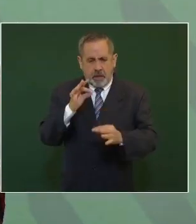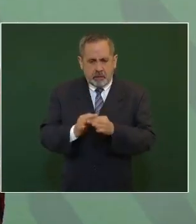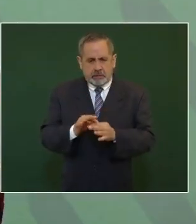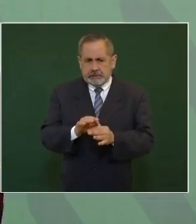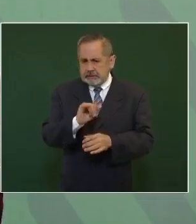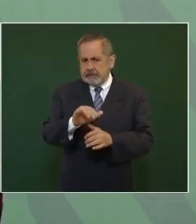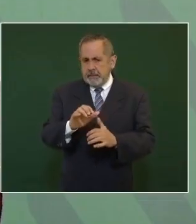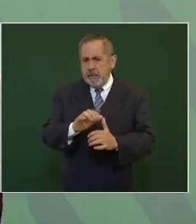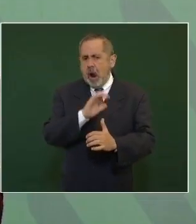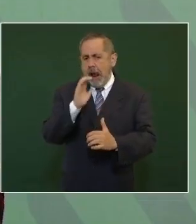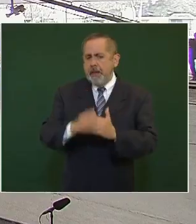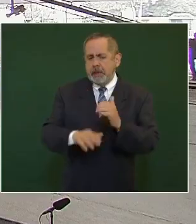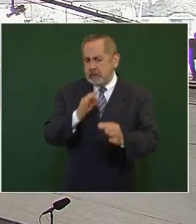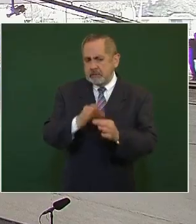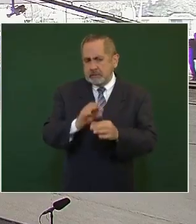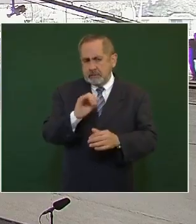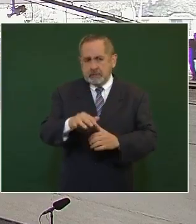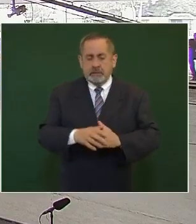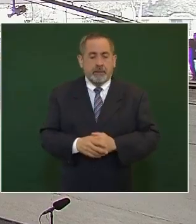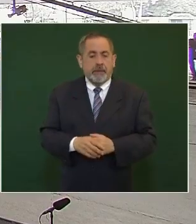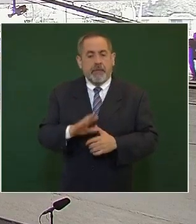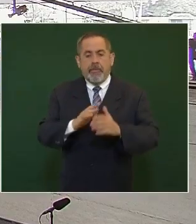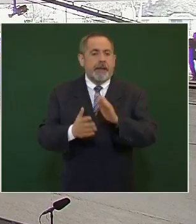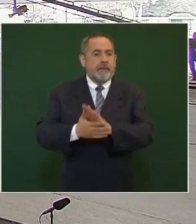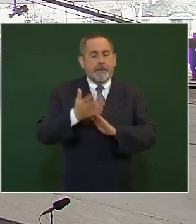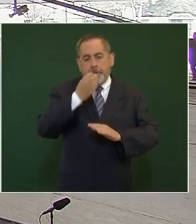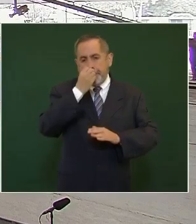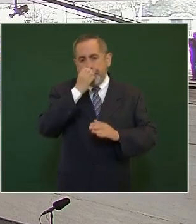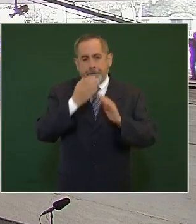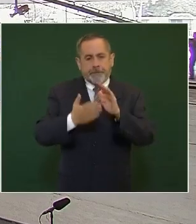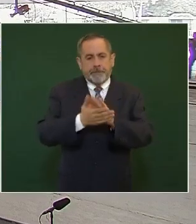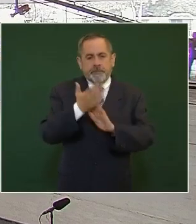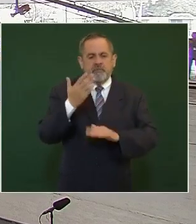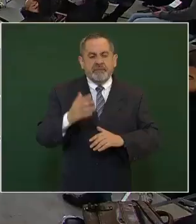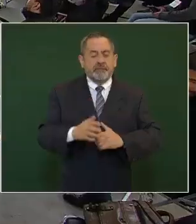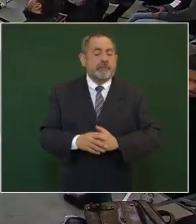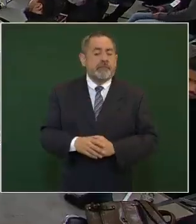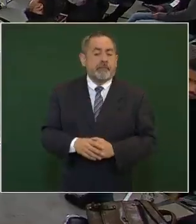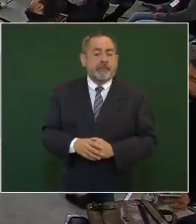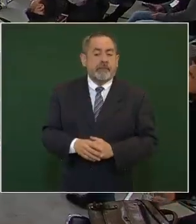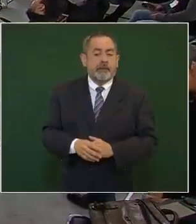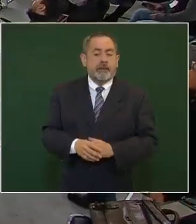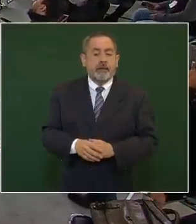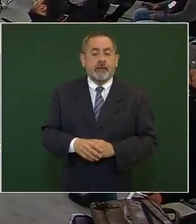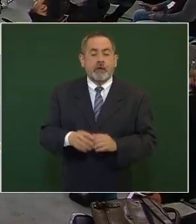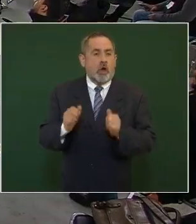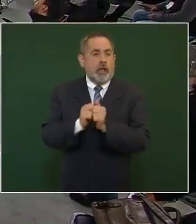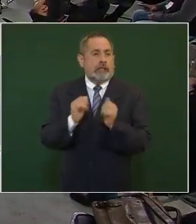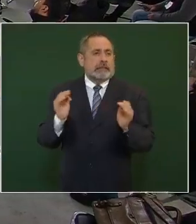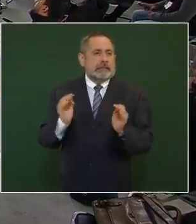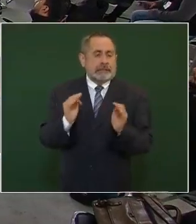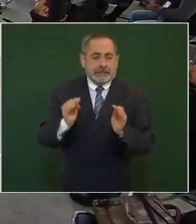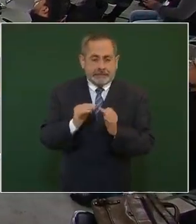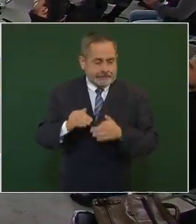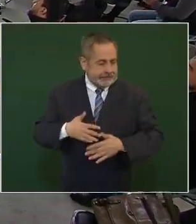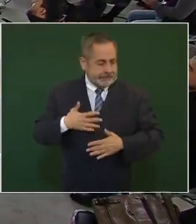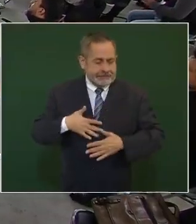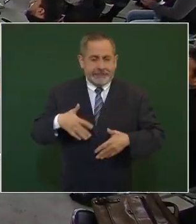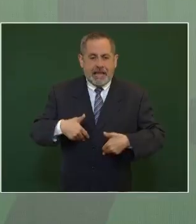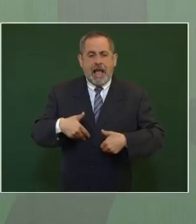vamos a terminar. Vámonos a desayunar ya. Es que además con el frío da hambre.